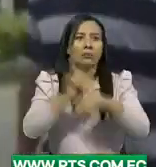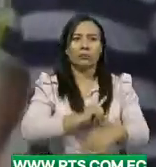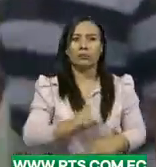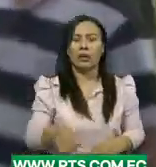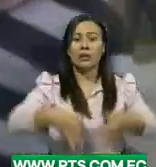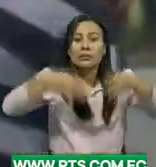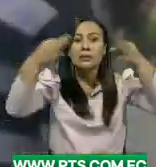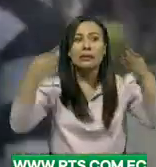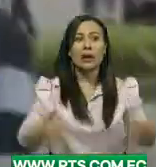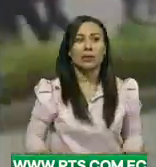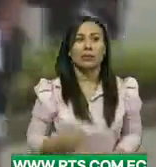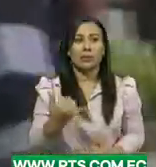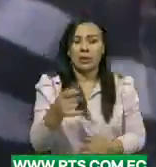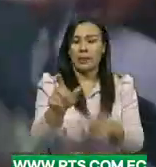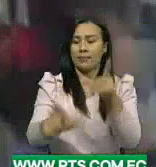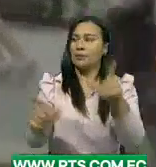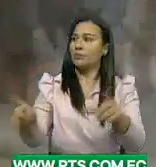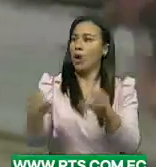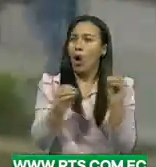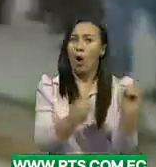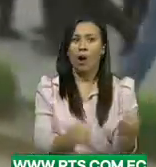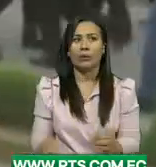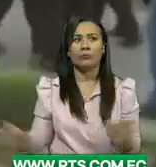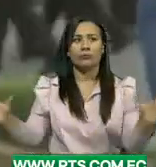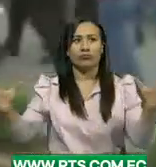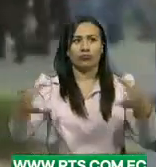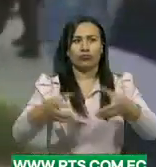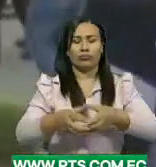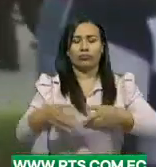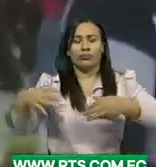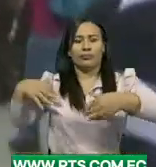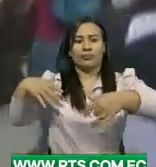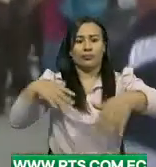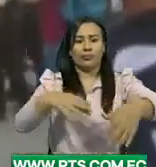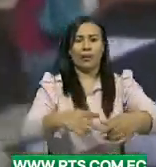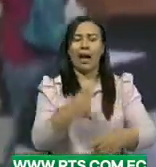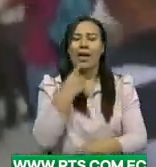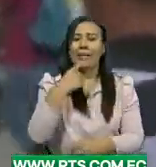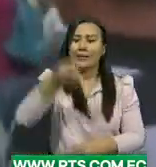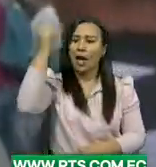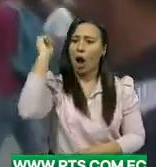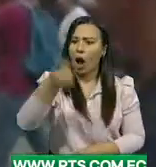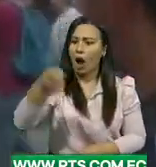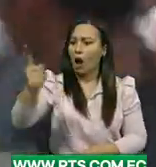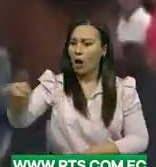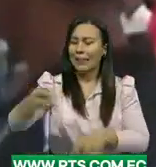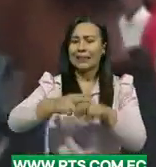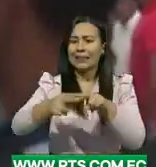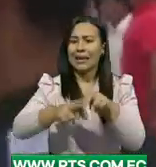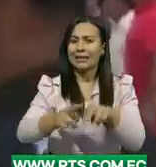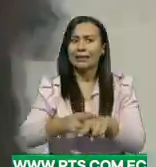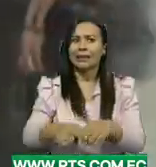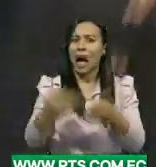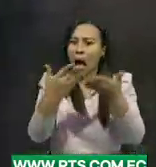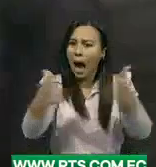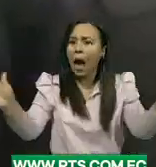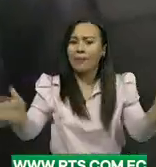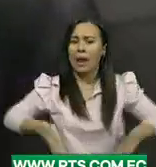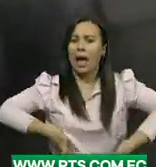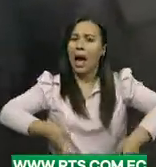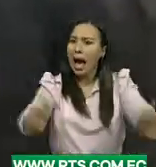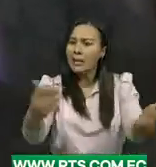Los ciudadanos en cuestión de minutos se organizaron y salieron a las calles para exigir a los transportistas habiliten las vías.